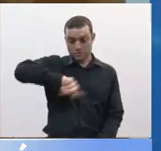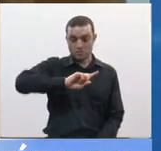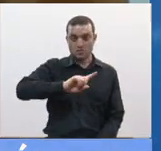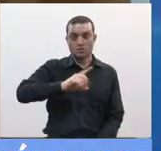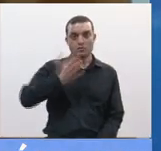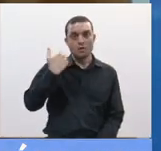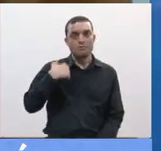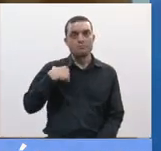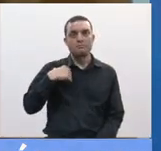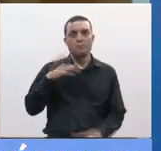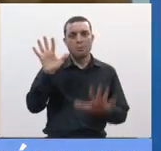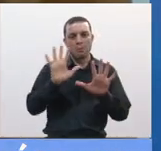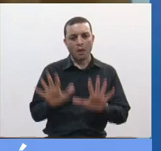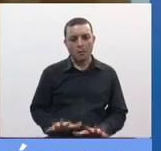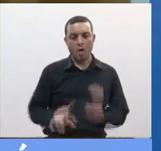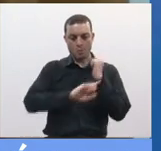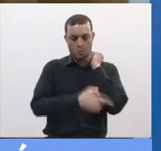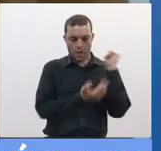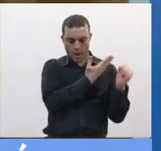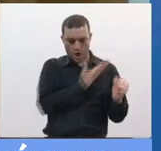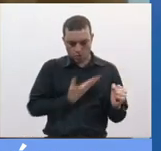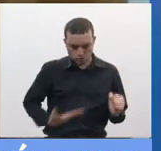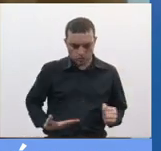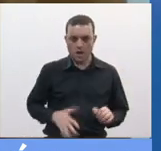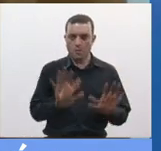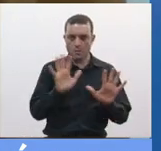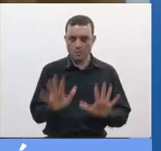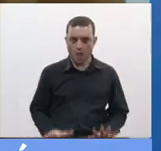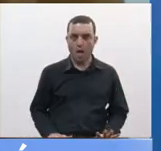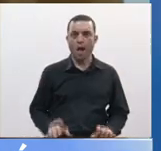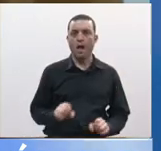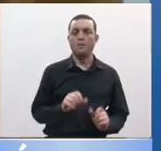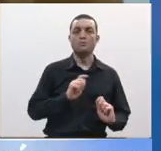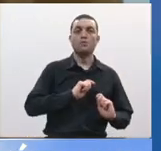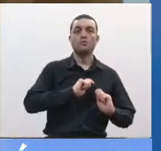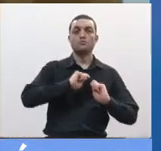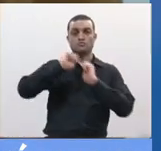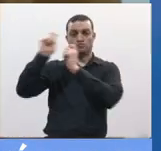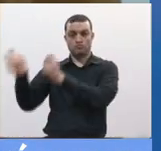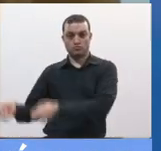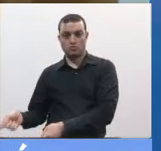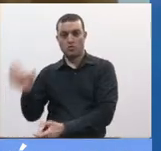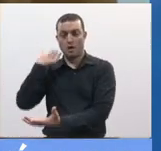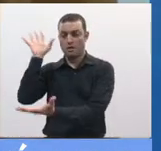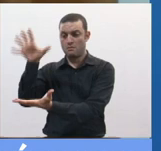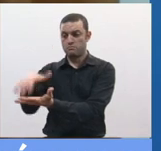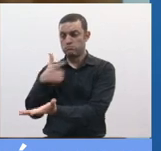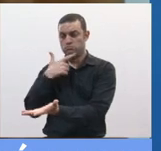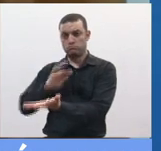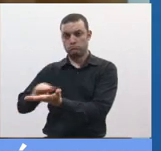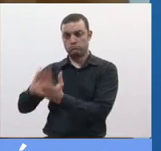ahora, Poder Ejecutivo, Senado. ¿Ustedes se acuerdan todo lo que hizo la oposición por el tema del